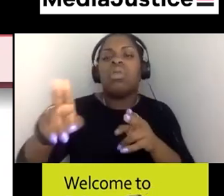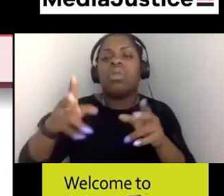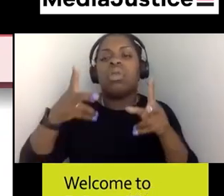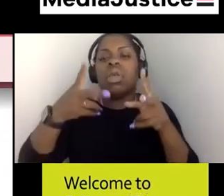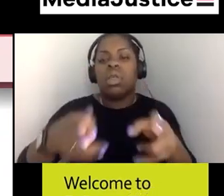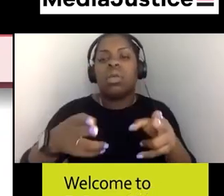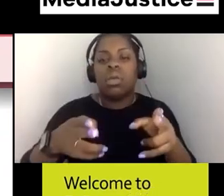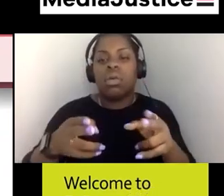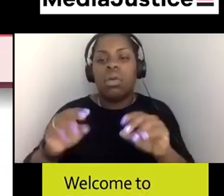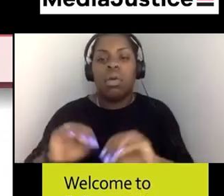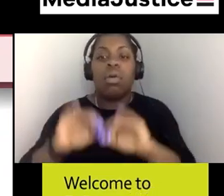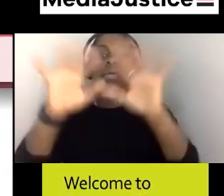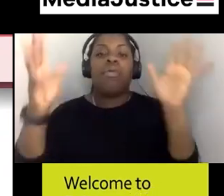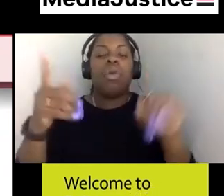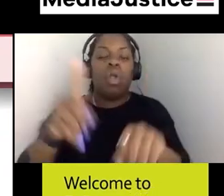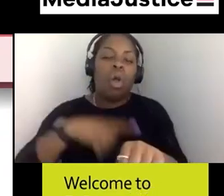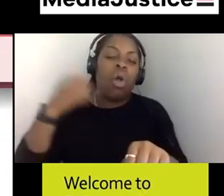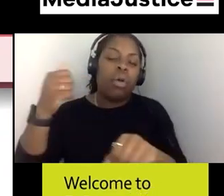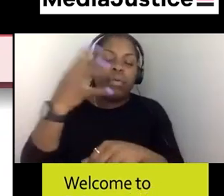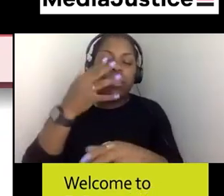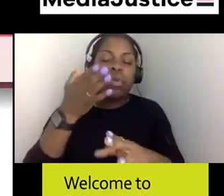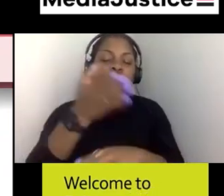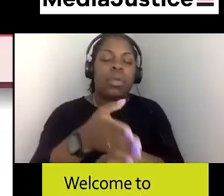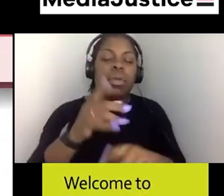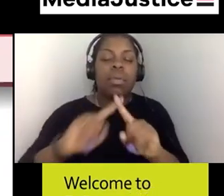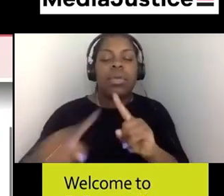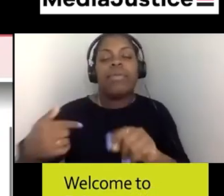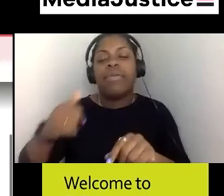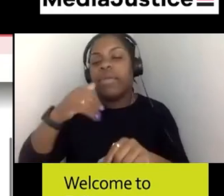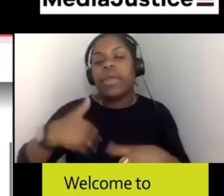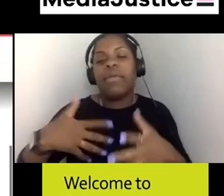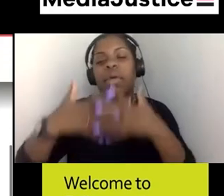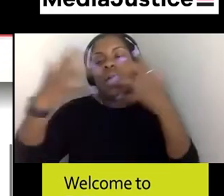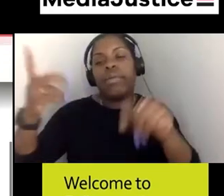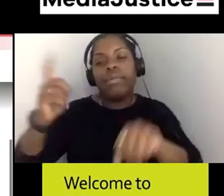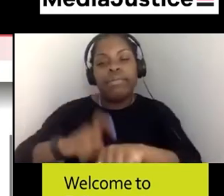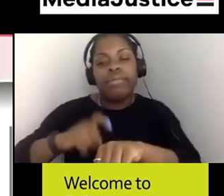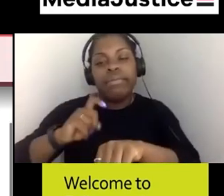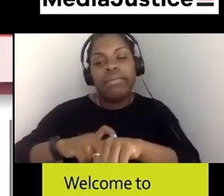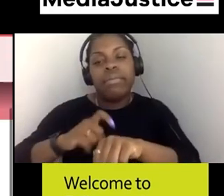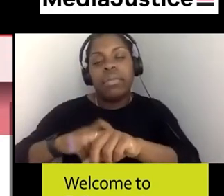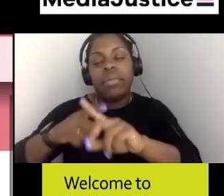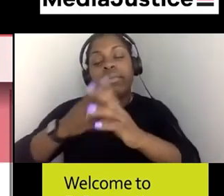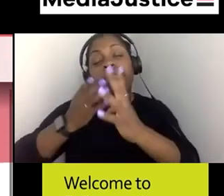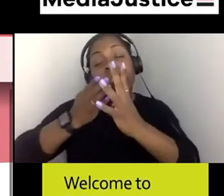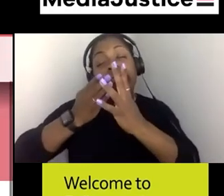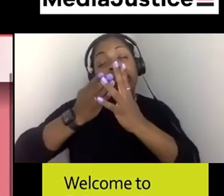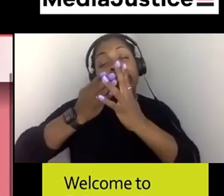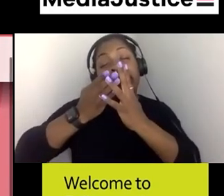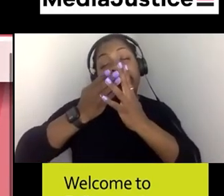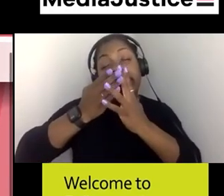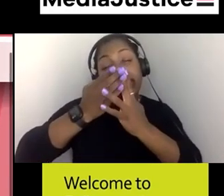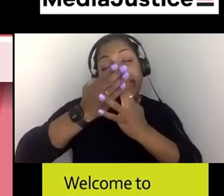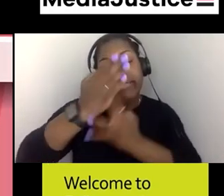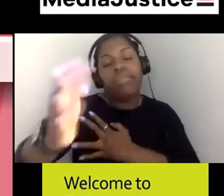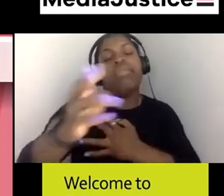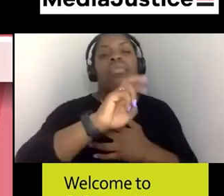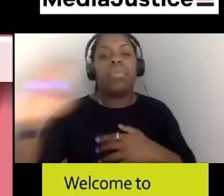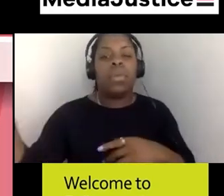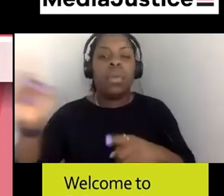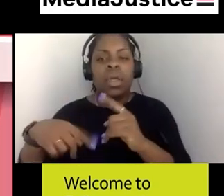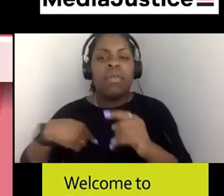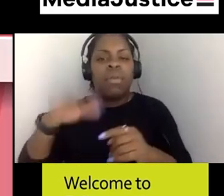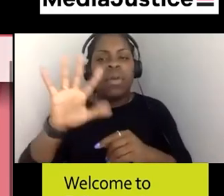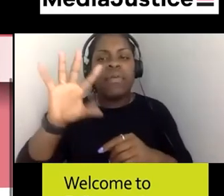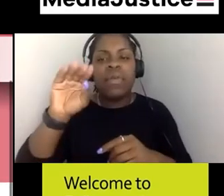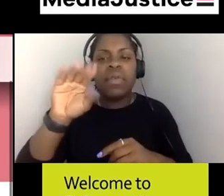Entonces, esto es solamente una parte, hay un video más largo, pero no tenemos tiempo. Pero tenemos